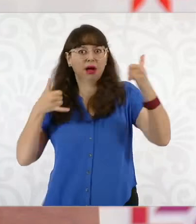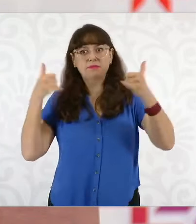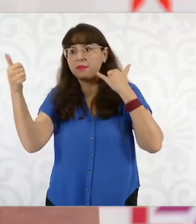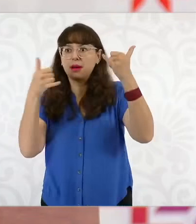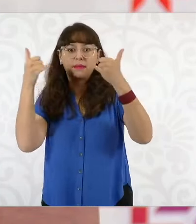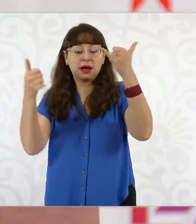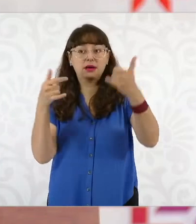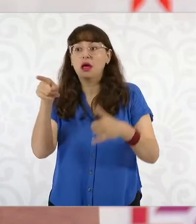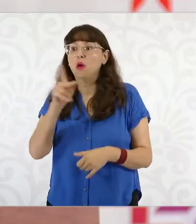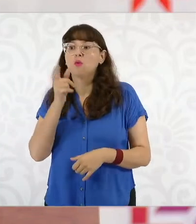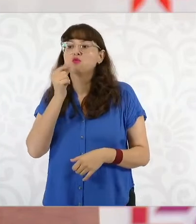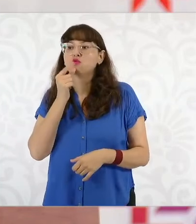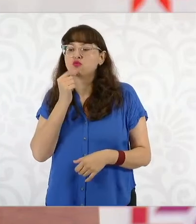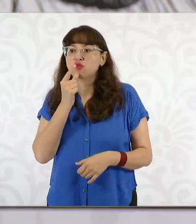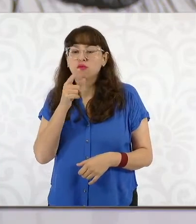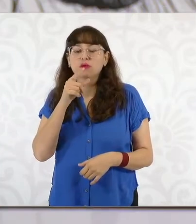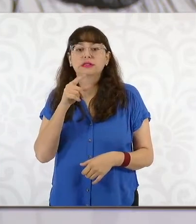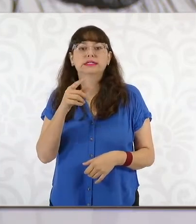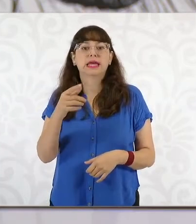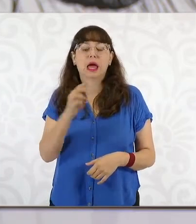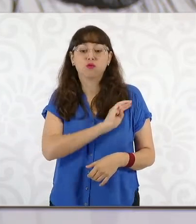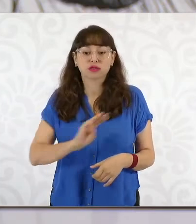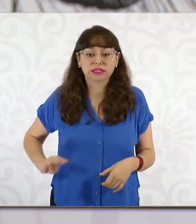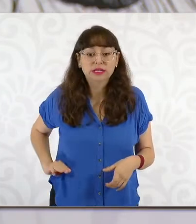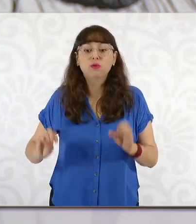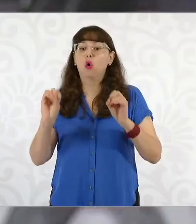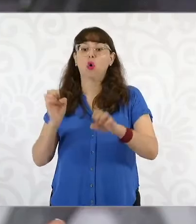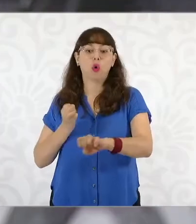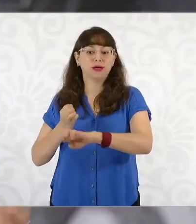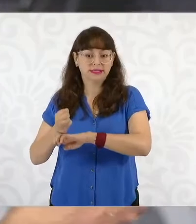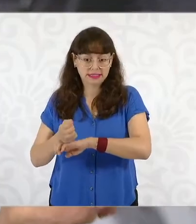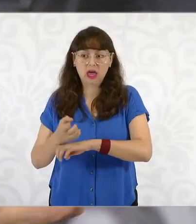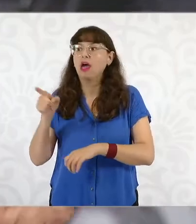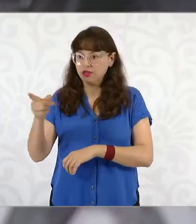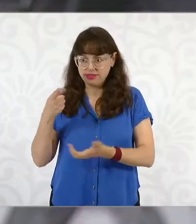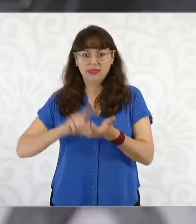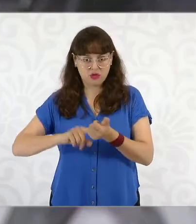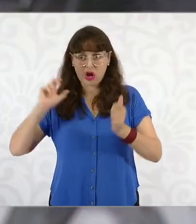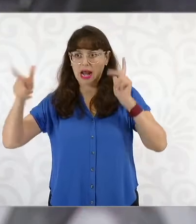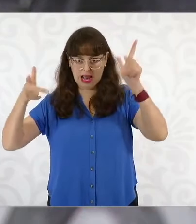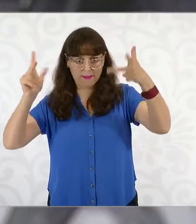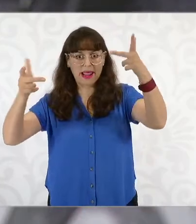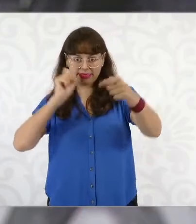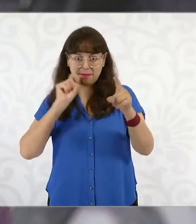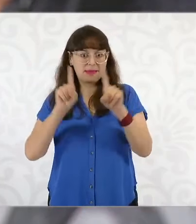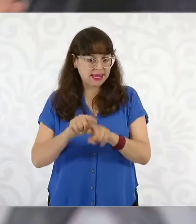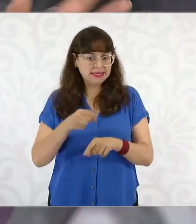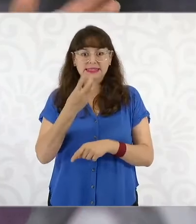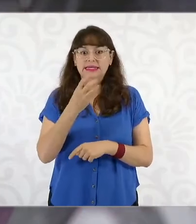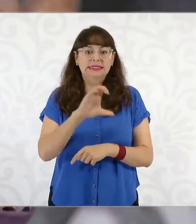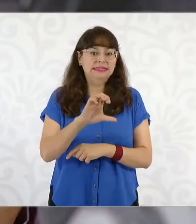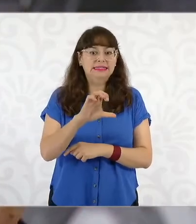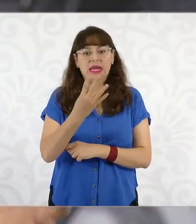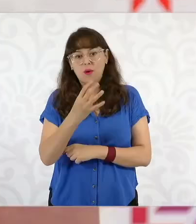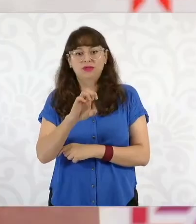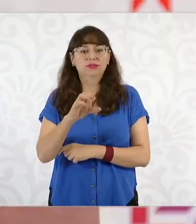la Policía del Estado, que también tienen sus propios C4, C5, C3. El número es